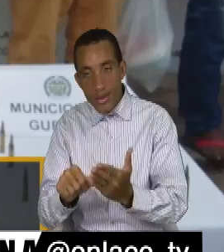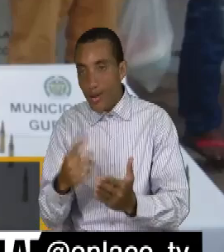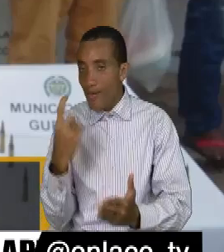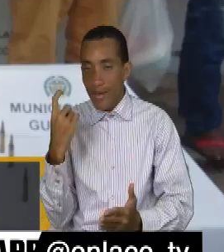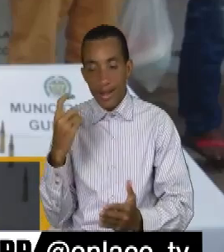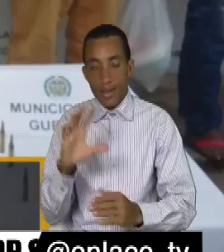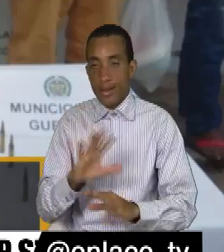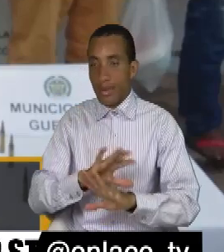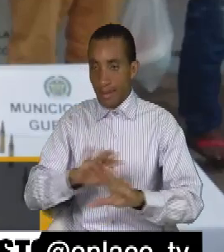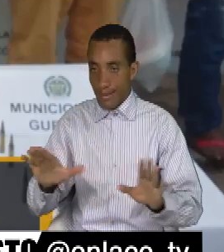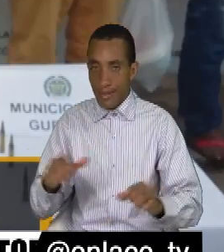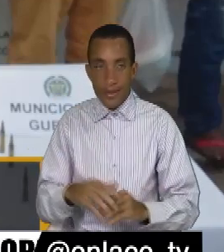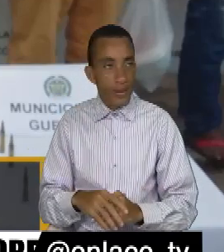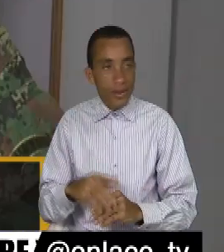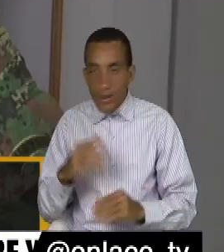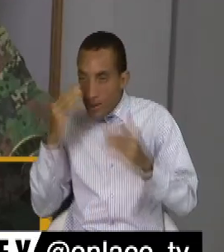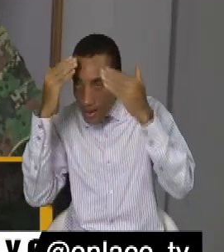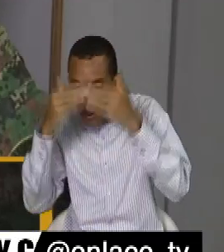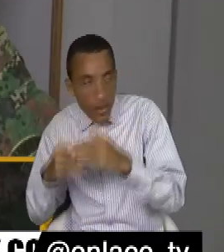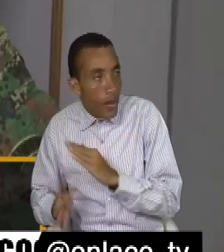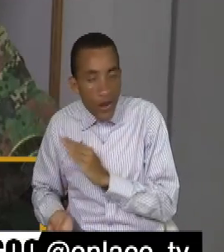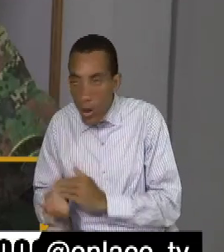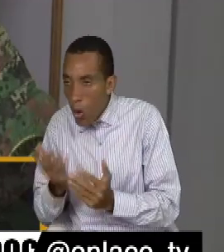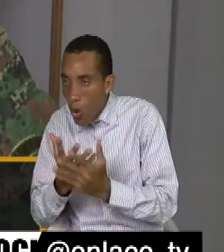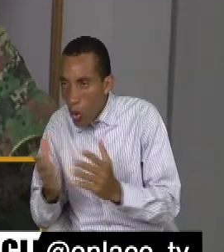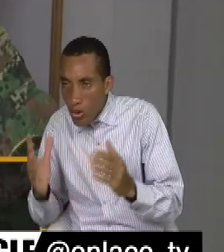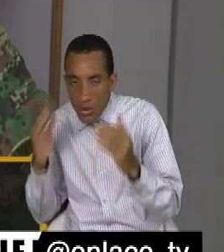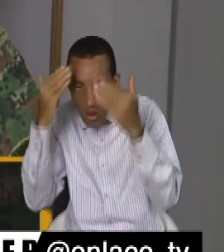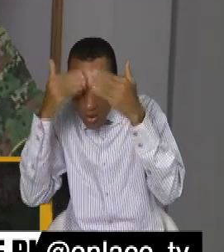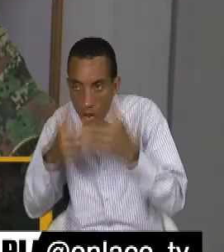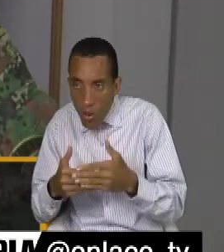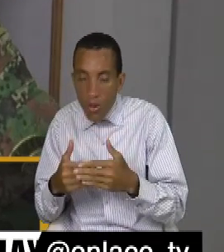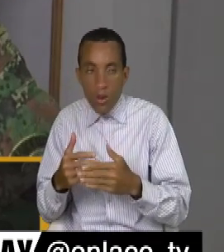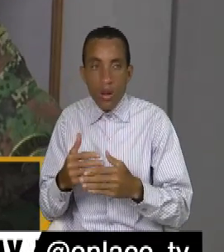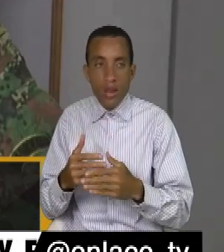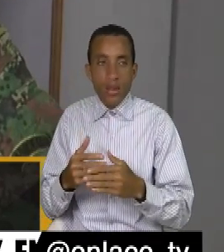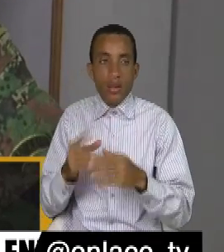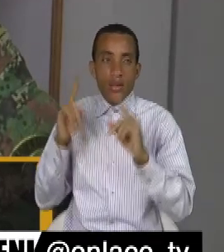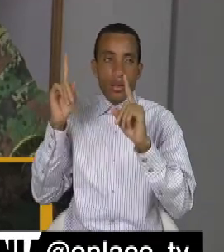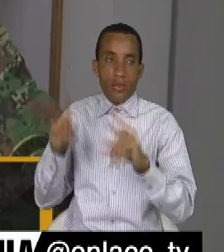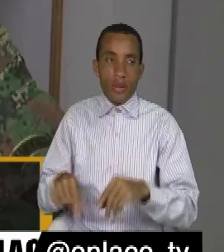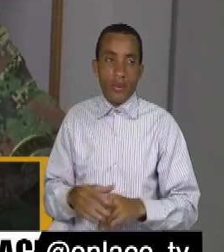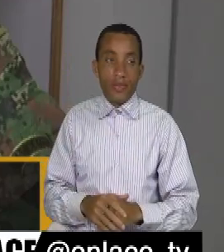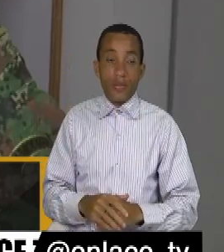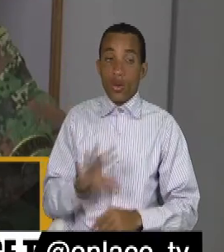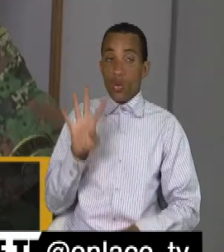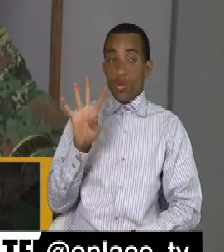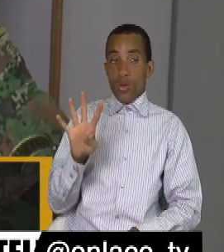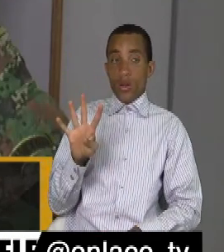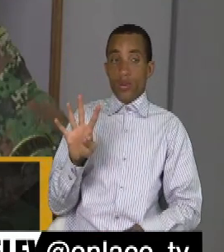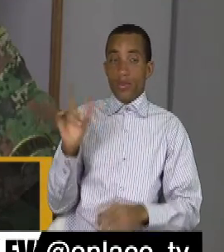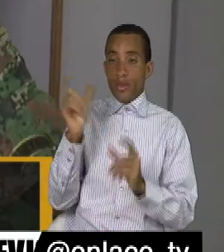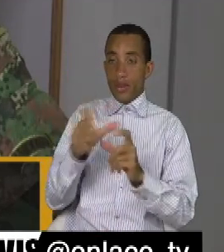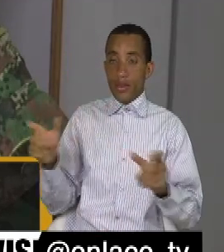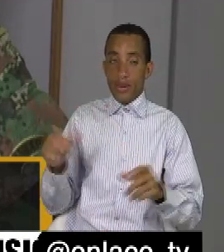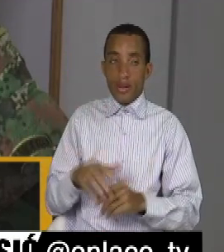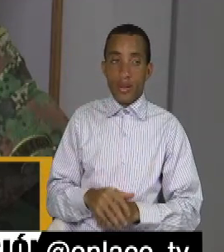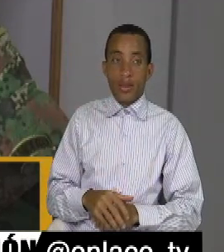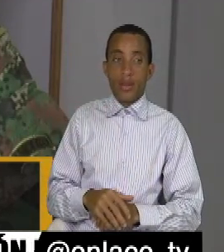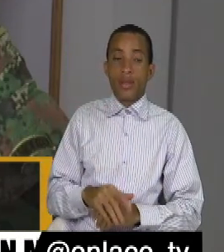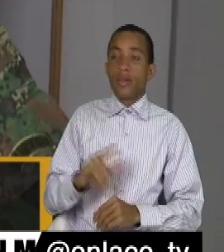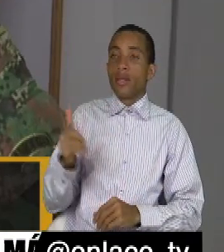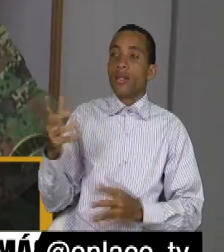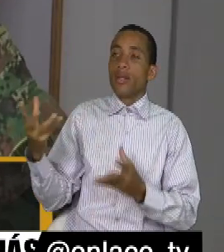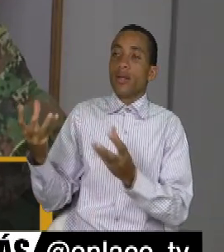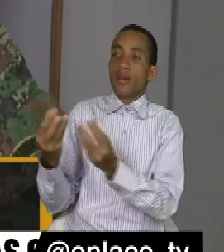que delinque en esa región. Detuvieron 12 personas, de las cuales tenemos 4 personas que son orgánicas del Clan del